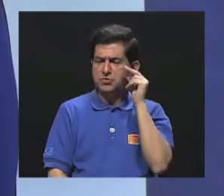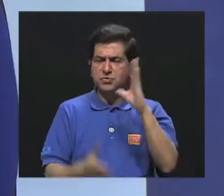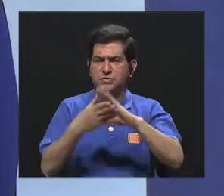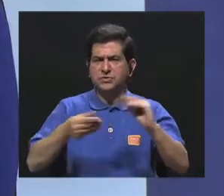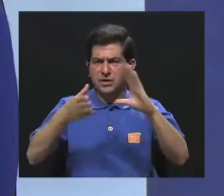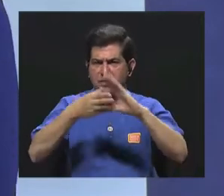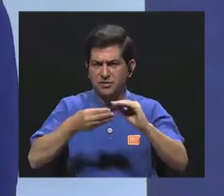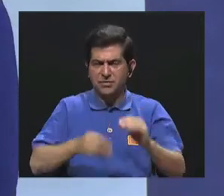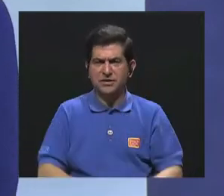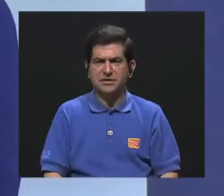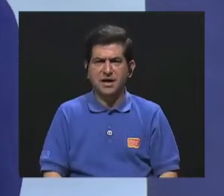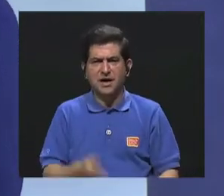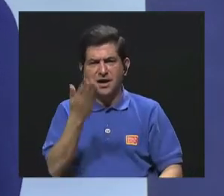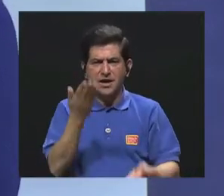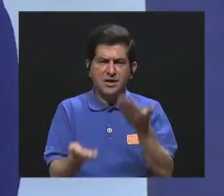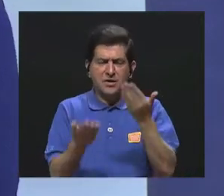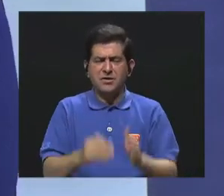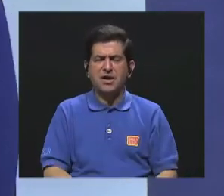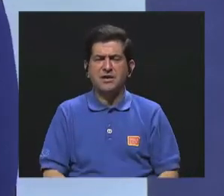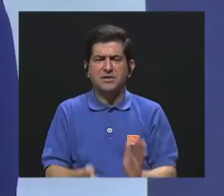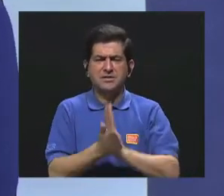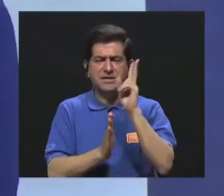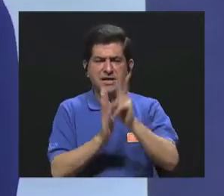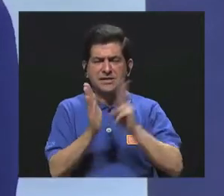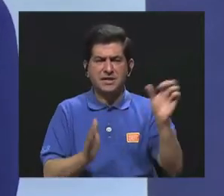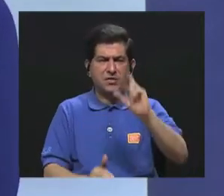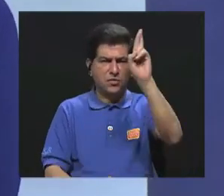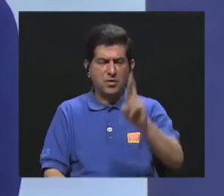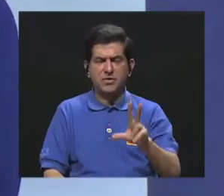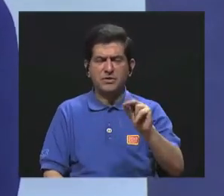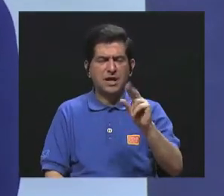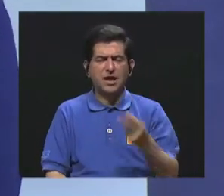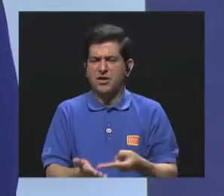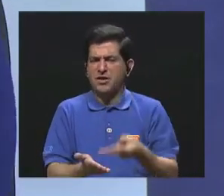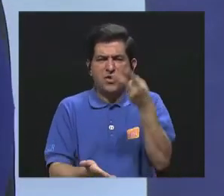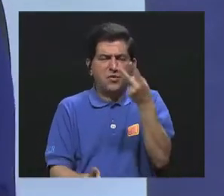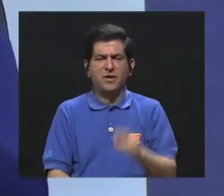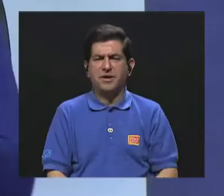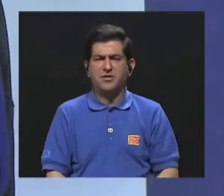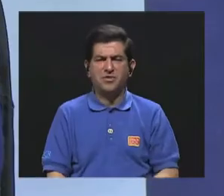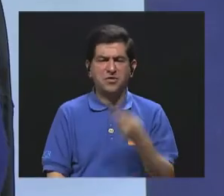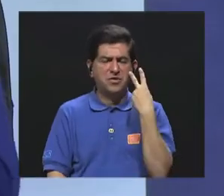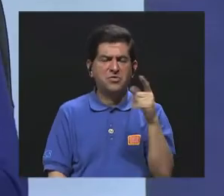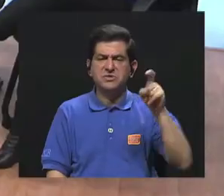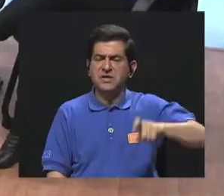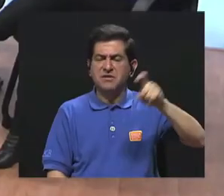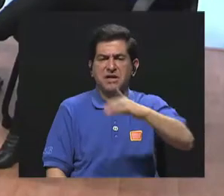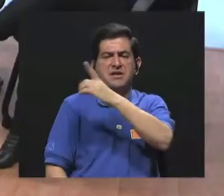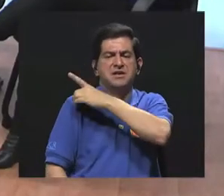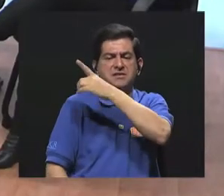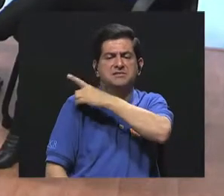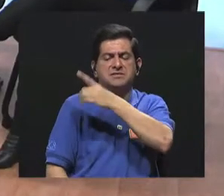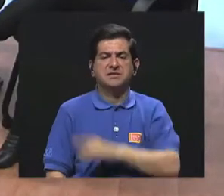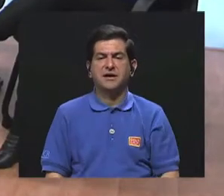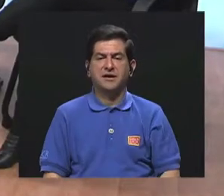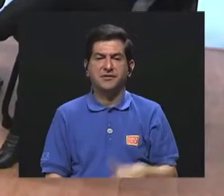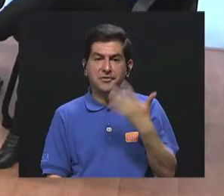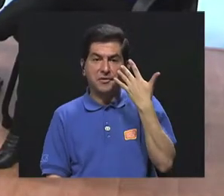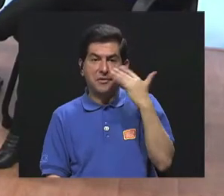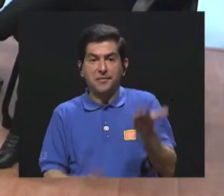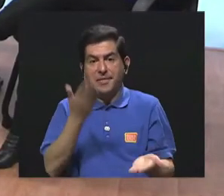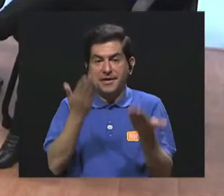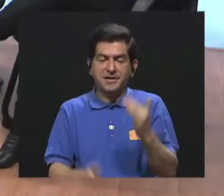comentarios inclusive de que desmerece un poco el documental costarricense porque no se le ve como que se necesite un director, aunque esto